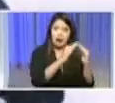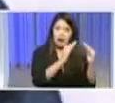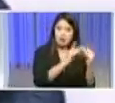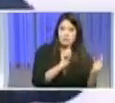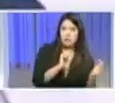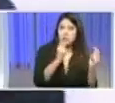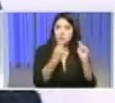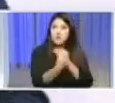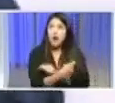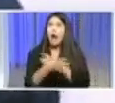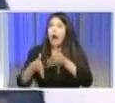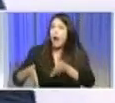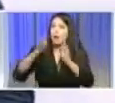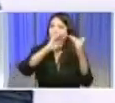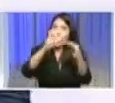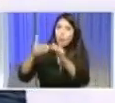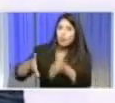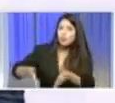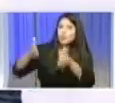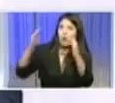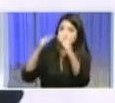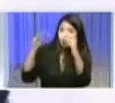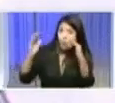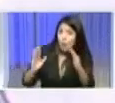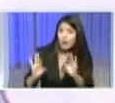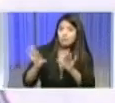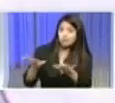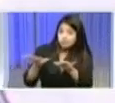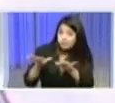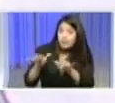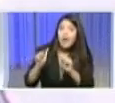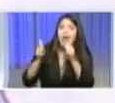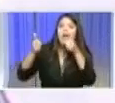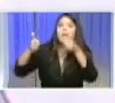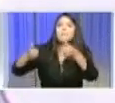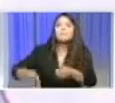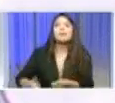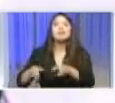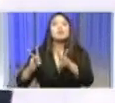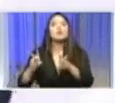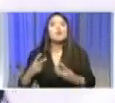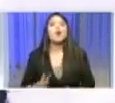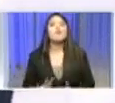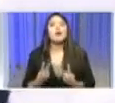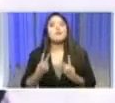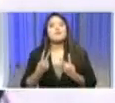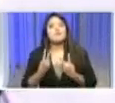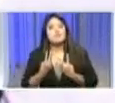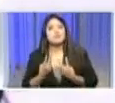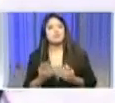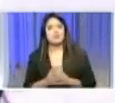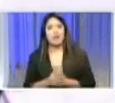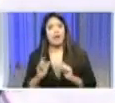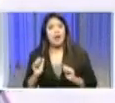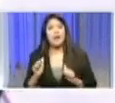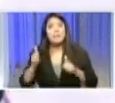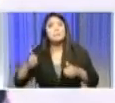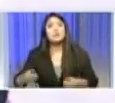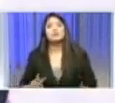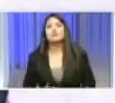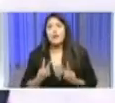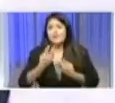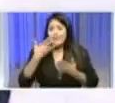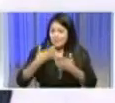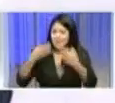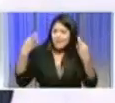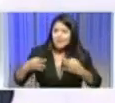su urbanismo, su vivienda, su casa, empiece una nueva vida, comience el transitar de una vida de verdad,